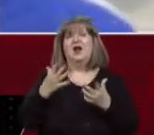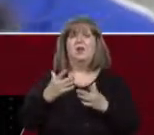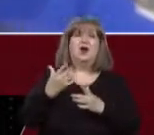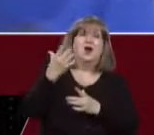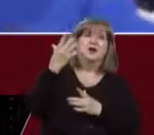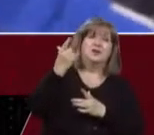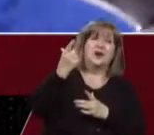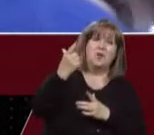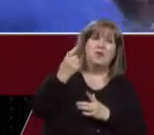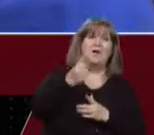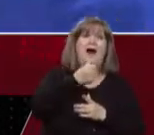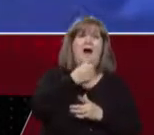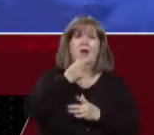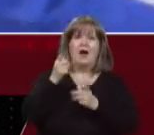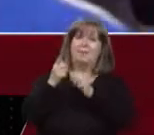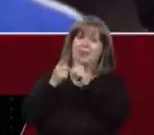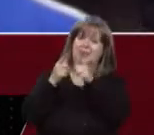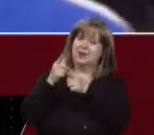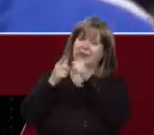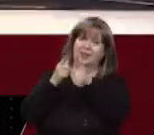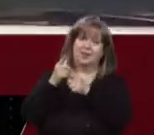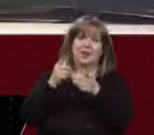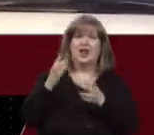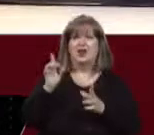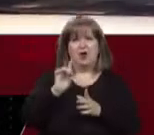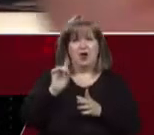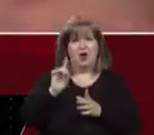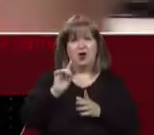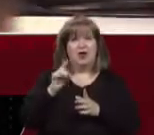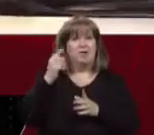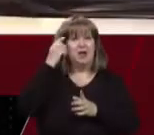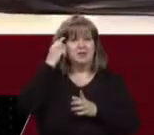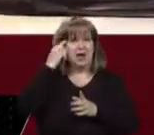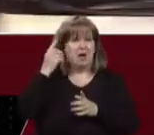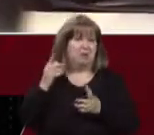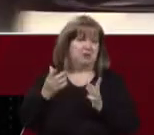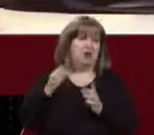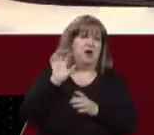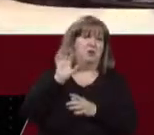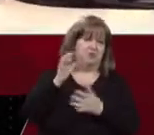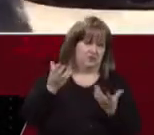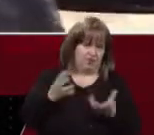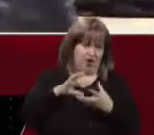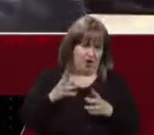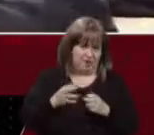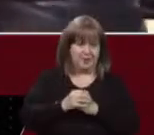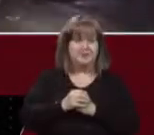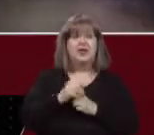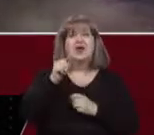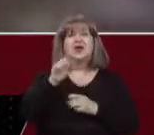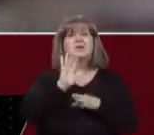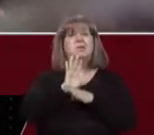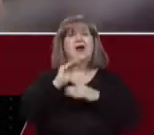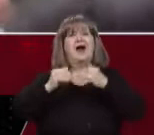quién sabe, no pensé que pudiera hacer algo así, desligándose de este hecho. Bueno, esto es el avance de